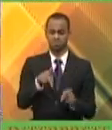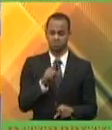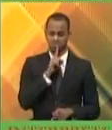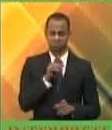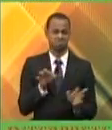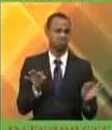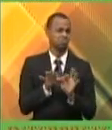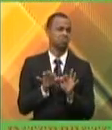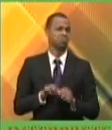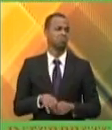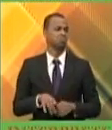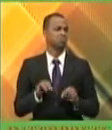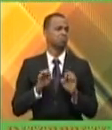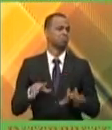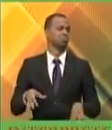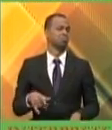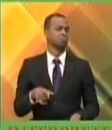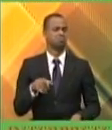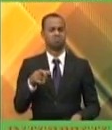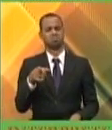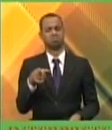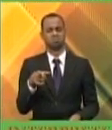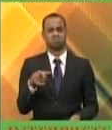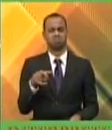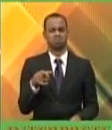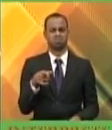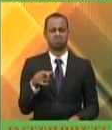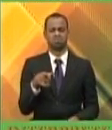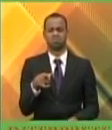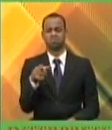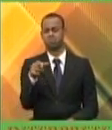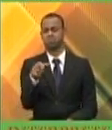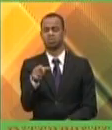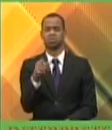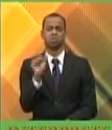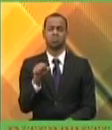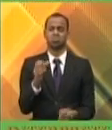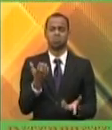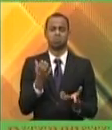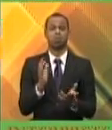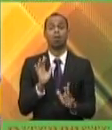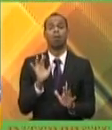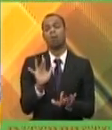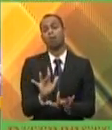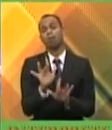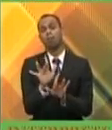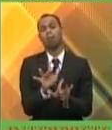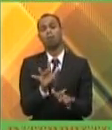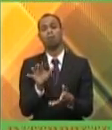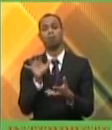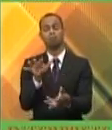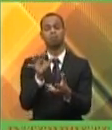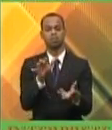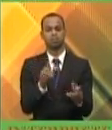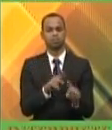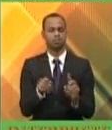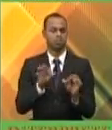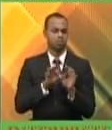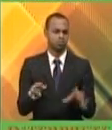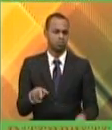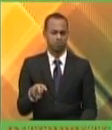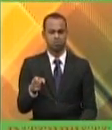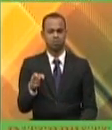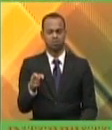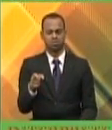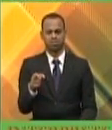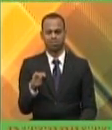puede ser objeto de la caridad de la compasión pero no me sirve para aquí esto